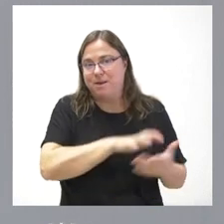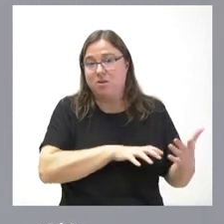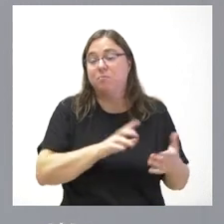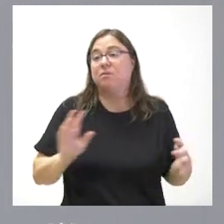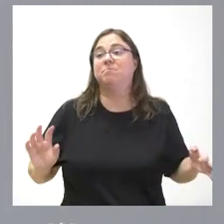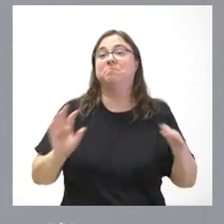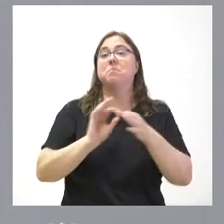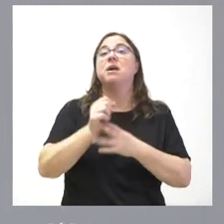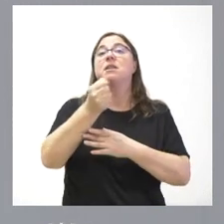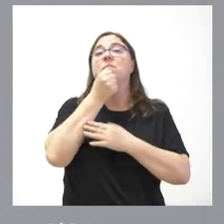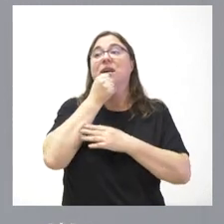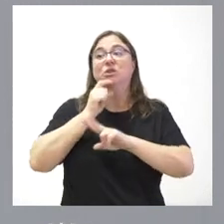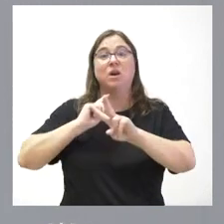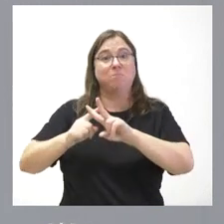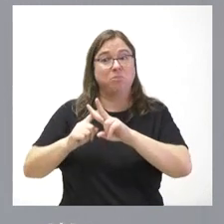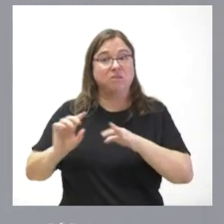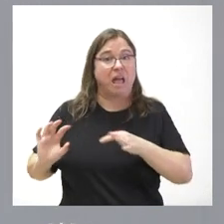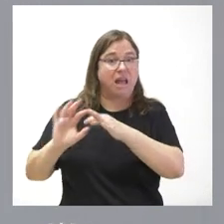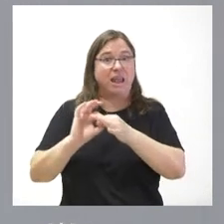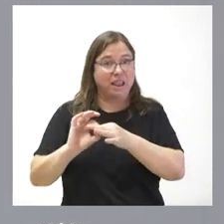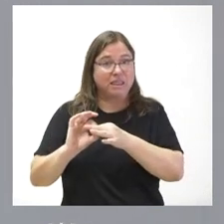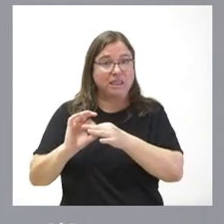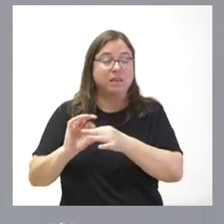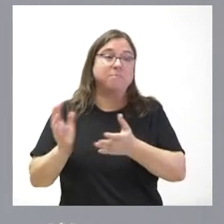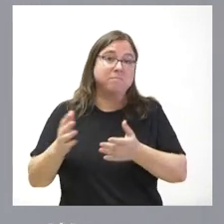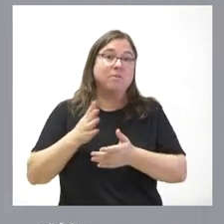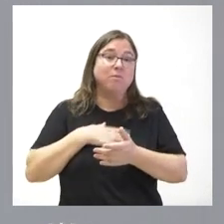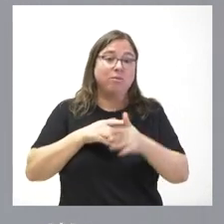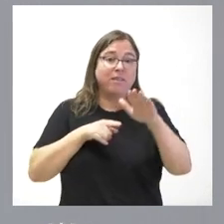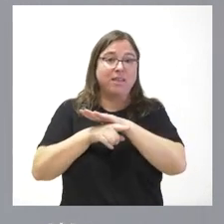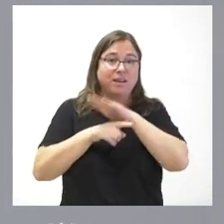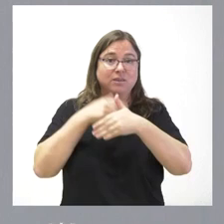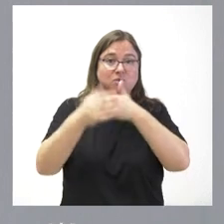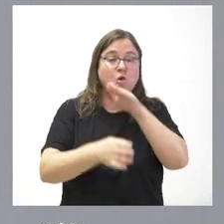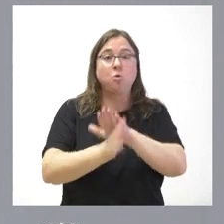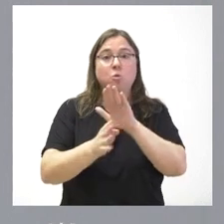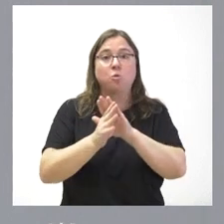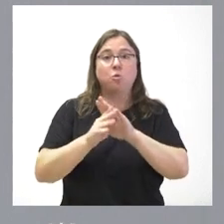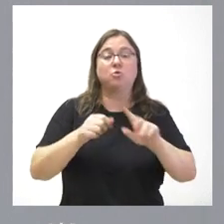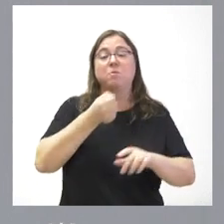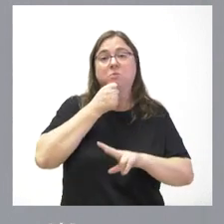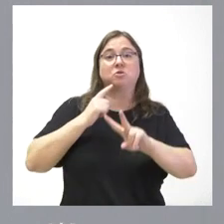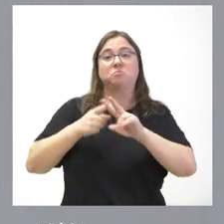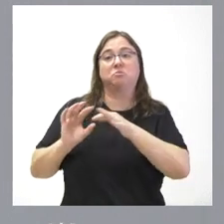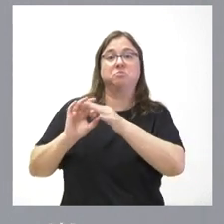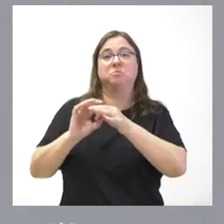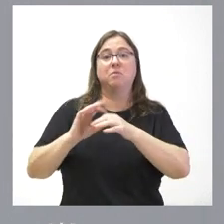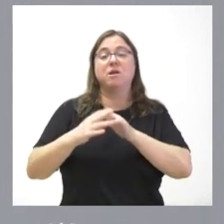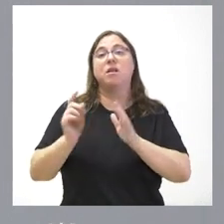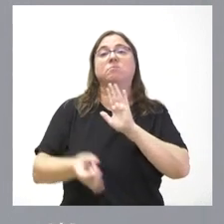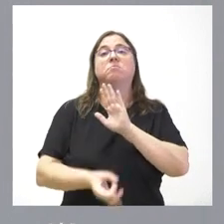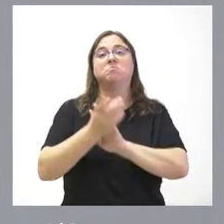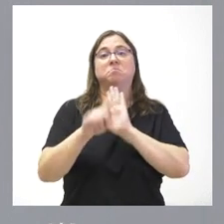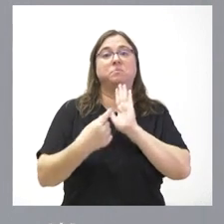el pso y vox no sería descartable que esta Alianza también se mantuviera durante la tramitación de esa iniciativa legislativa de